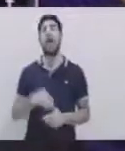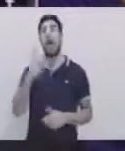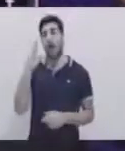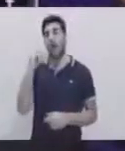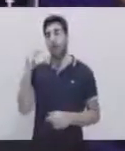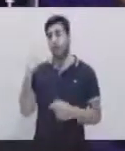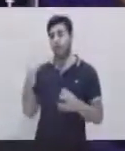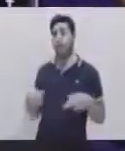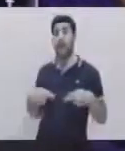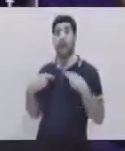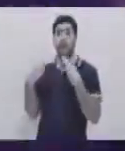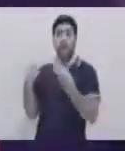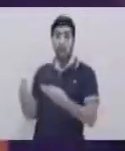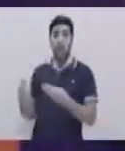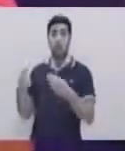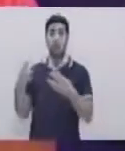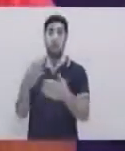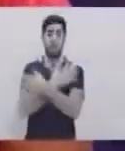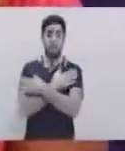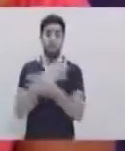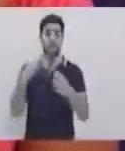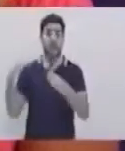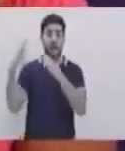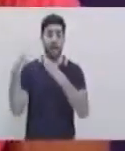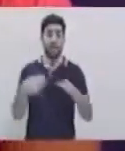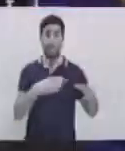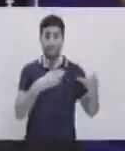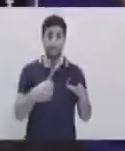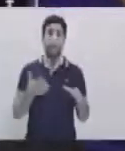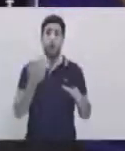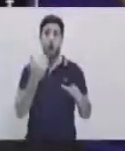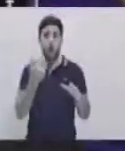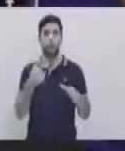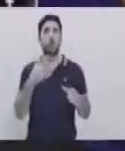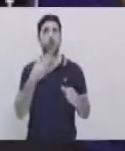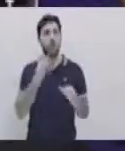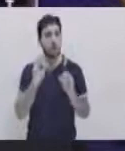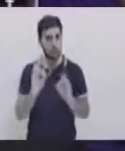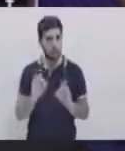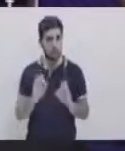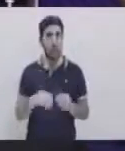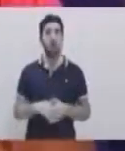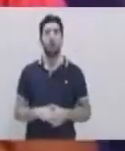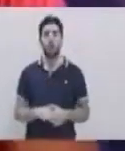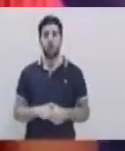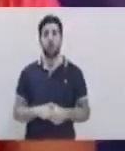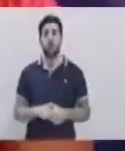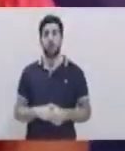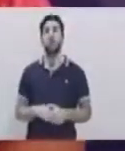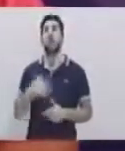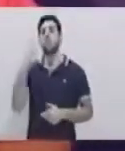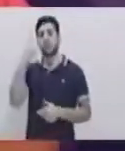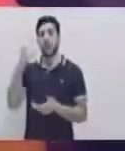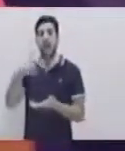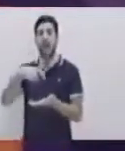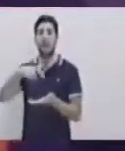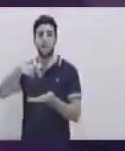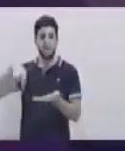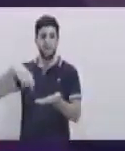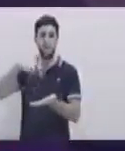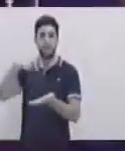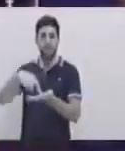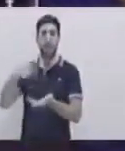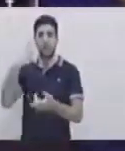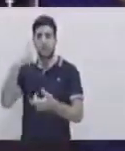Porque le regalaron un pastel. Hoy es su cumpleaños y le regalaron un pastel. La van a llevar al parque